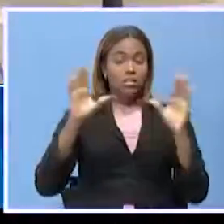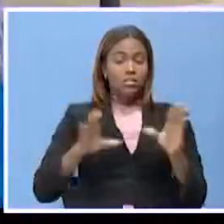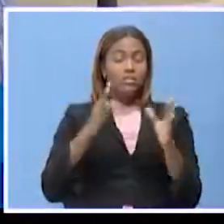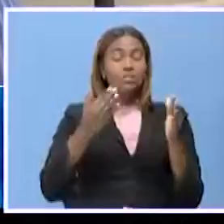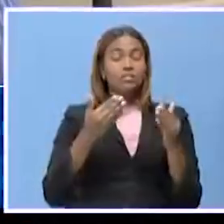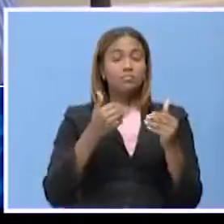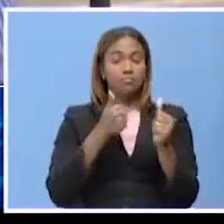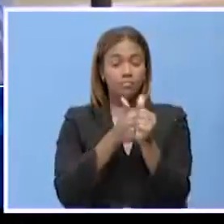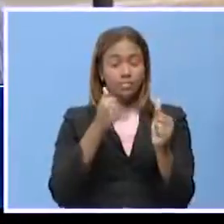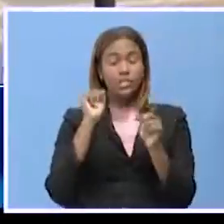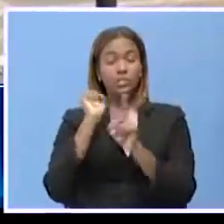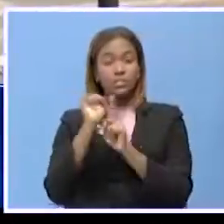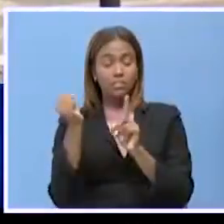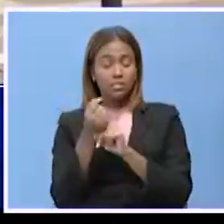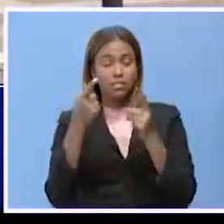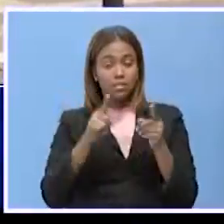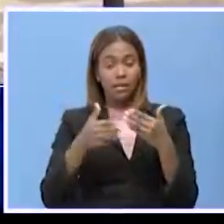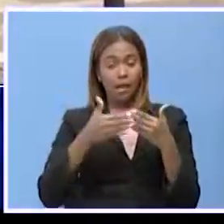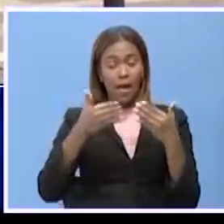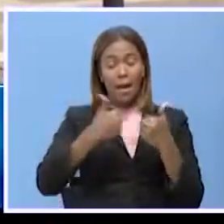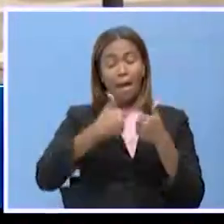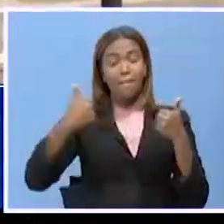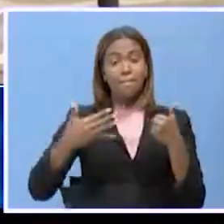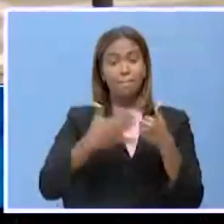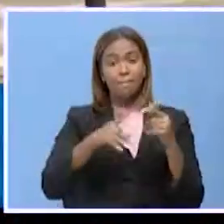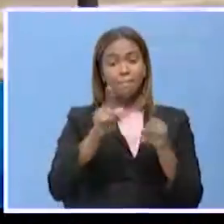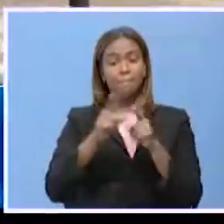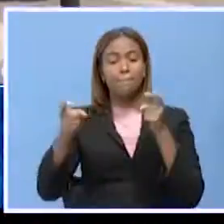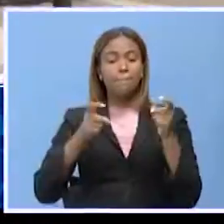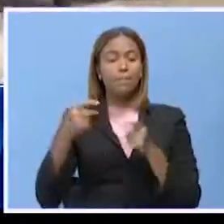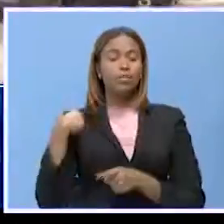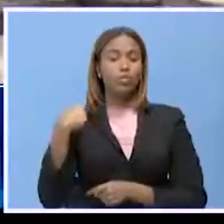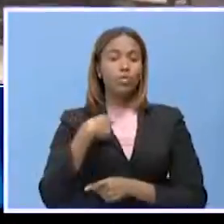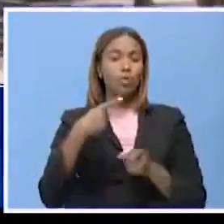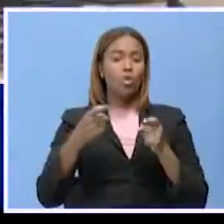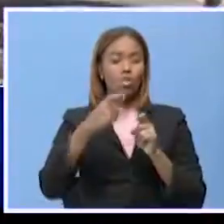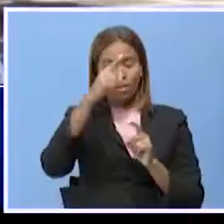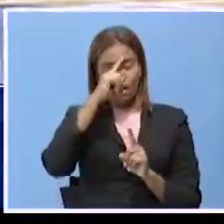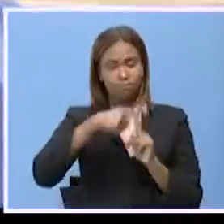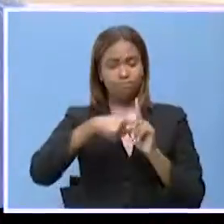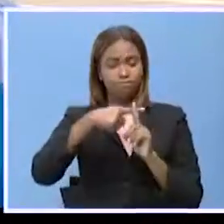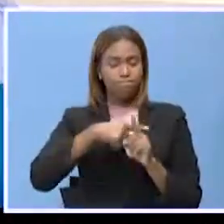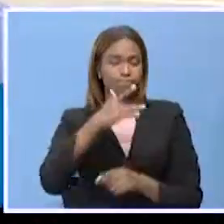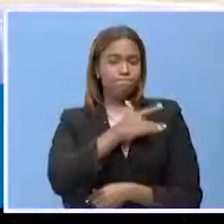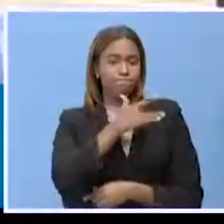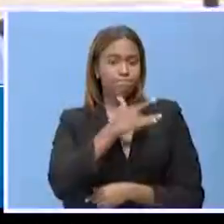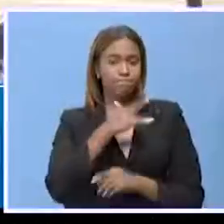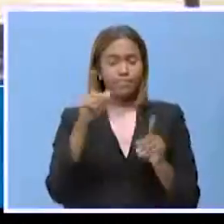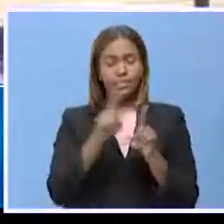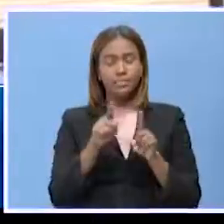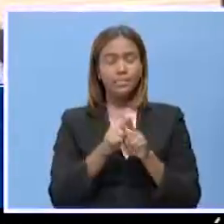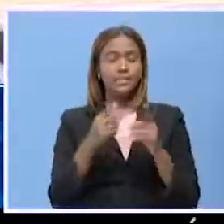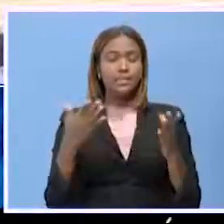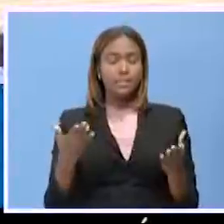distanciamiento social, aparte de eso, manejamos nuestro control de temperatura, nuestro